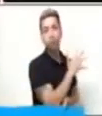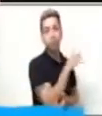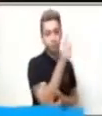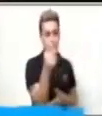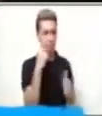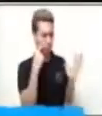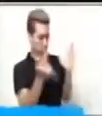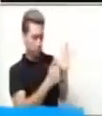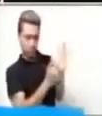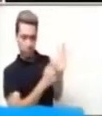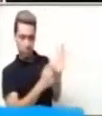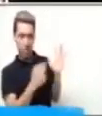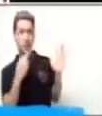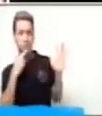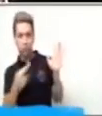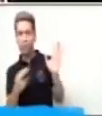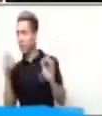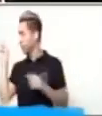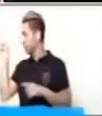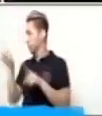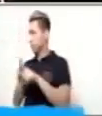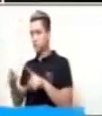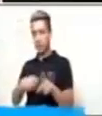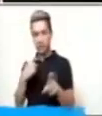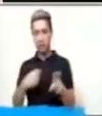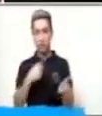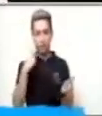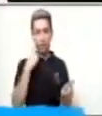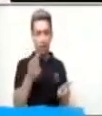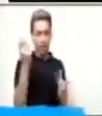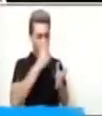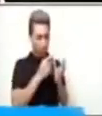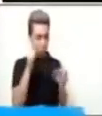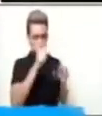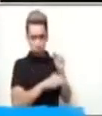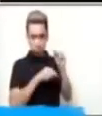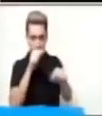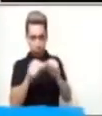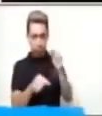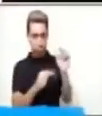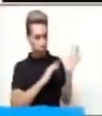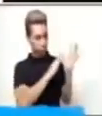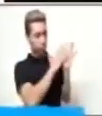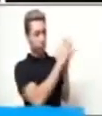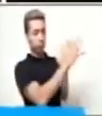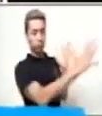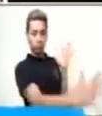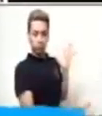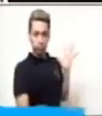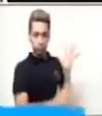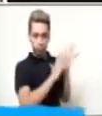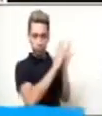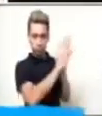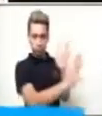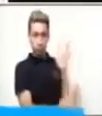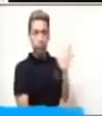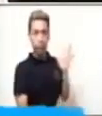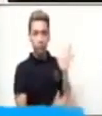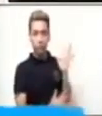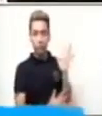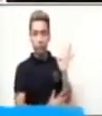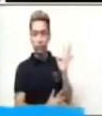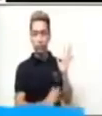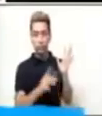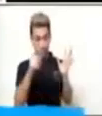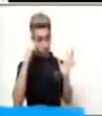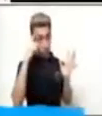observar dentro de los dibujos que aparecen en este hermoso paisaje. ¿Ya tienes la